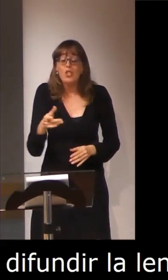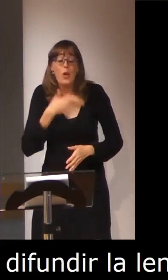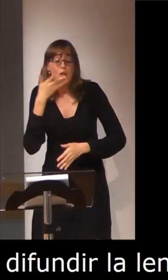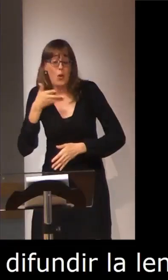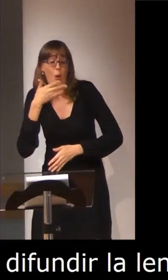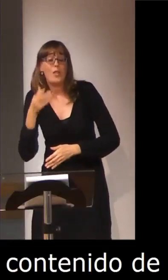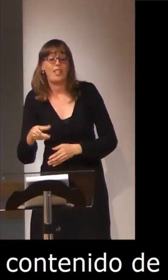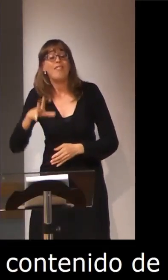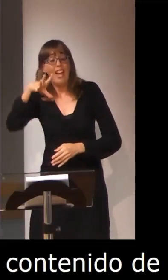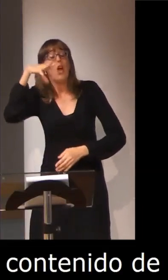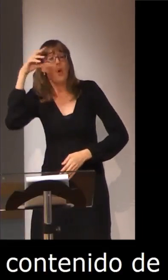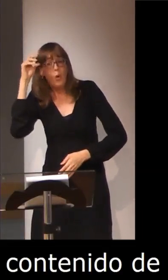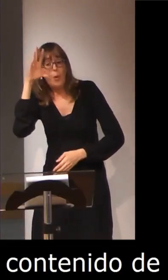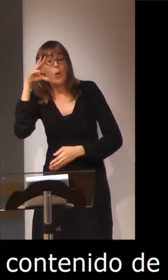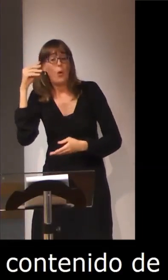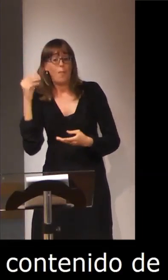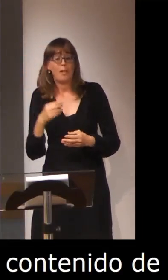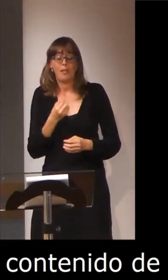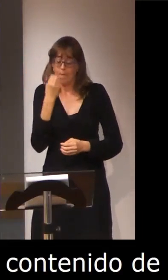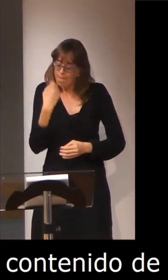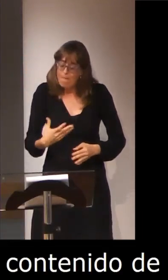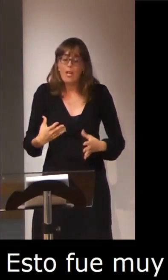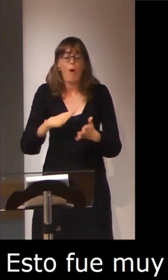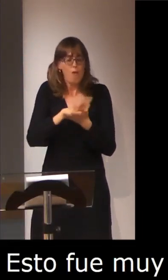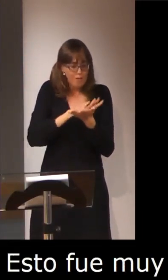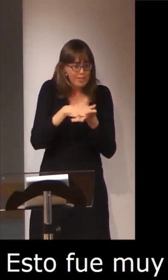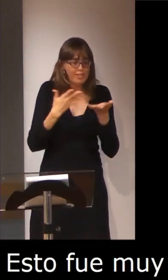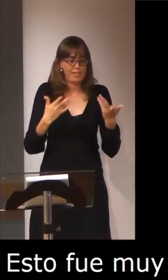importante porque las personas oyentes pudieron comprender